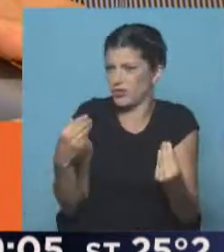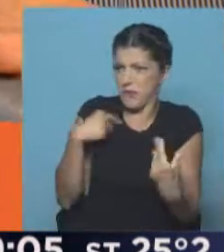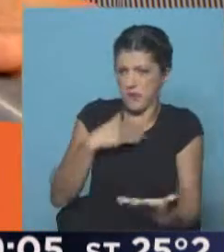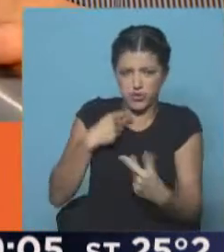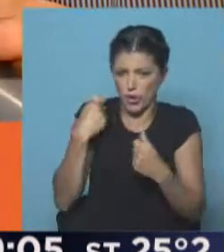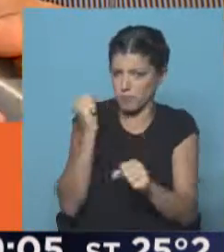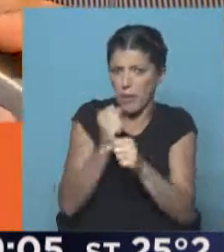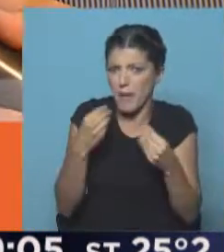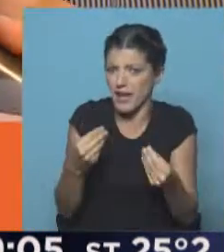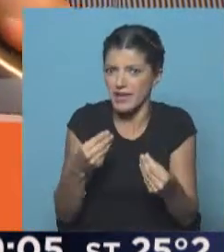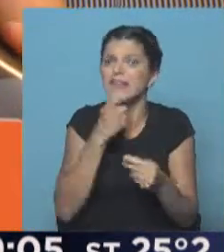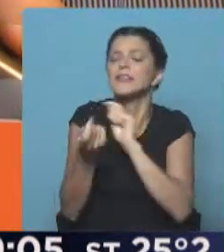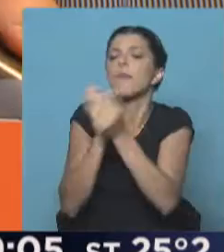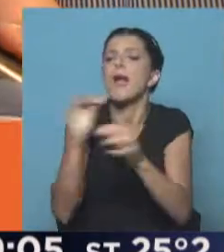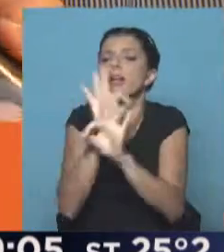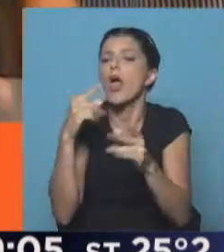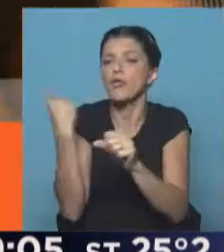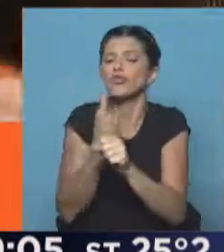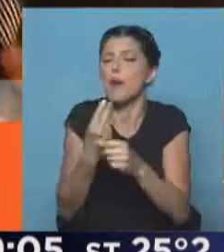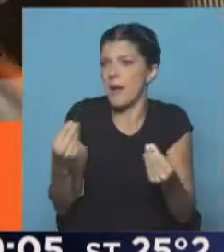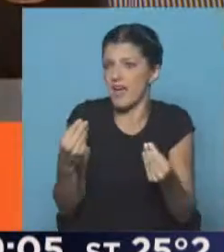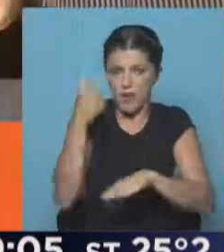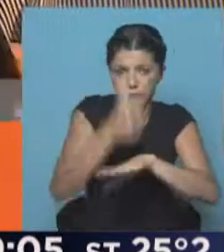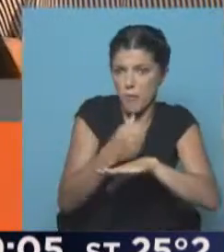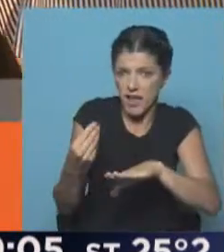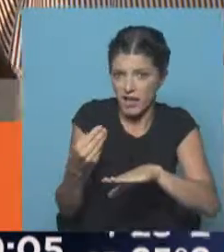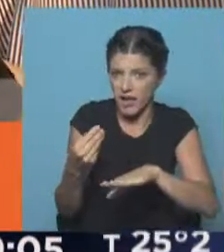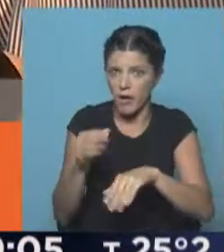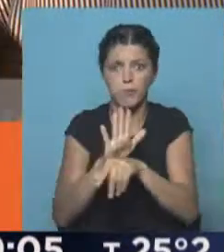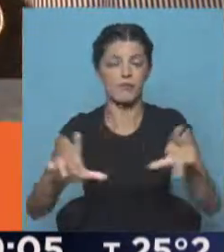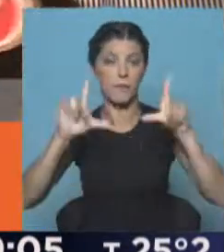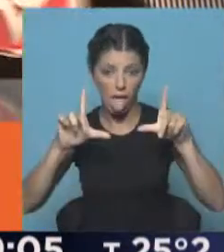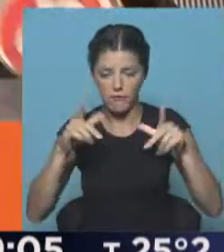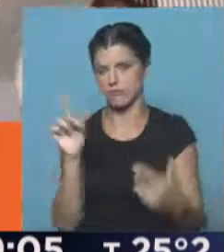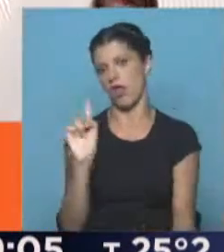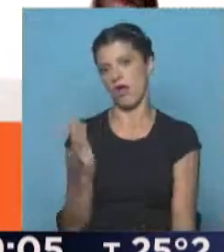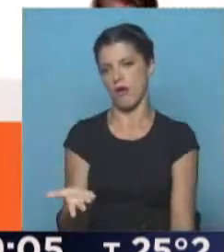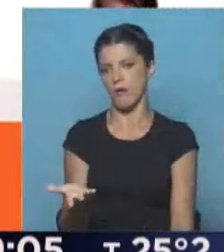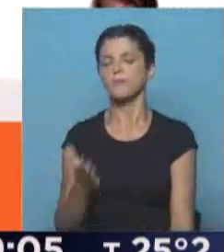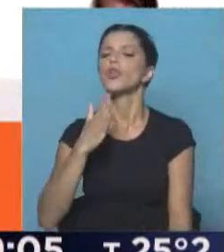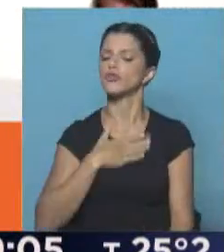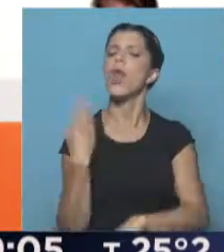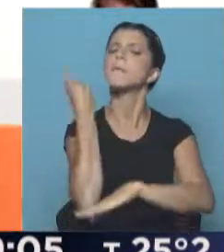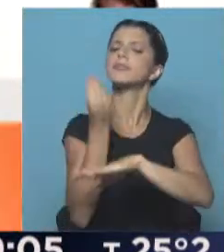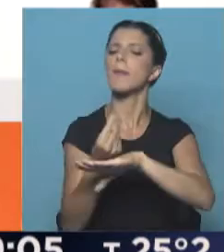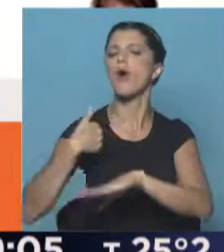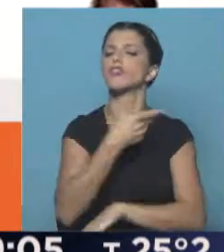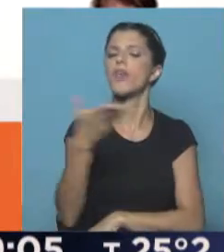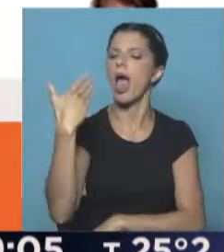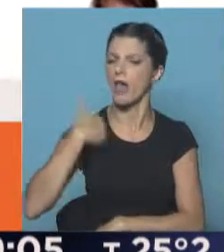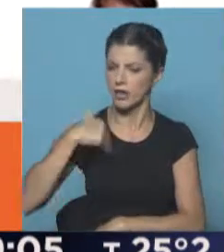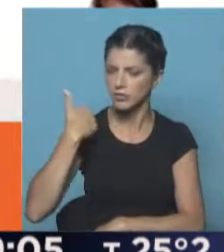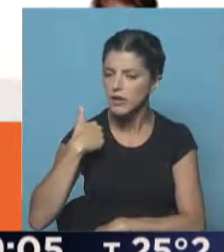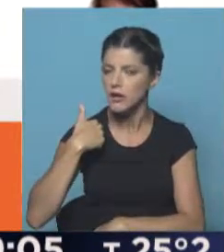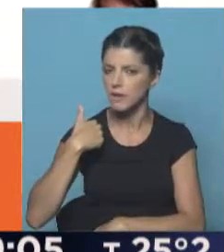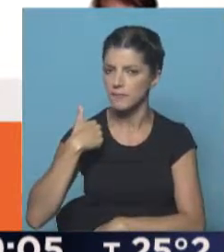se podía modificar nada, ¿para qué estamos acá? ¿Estamos pintados? No, no estamos pintados. Nosotros representamos al pueblo de la nación